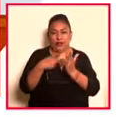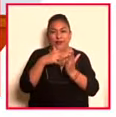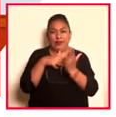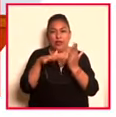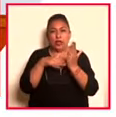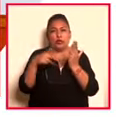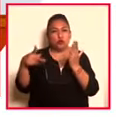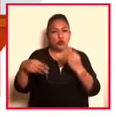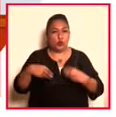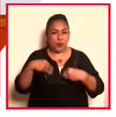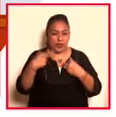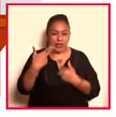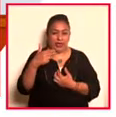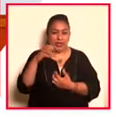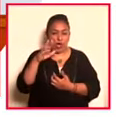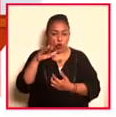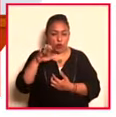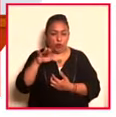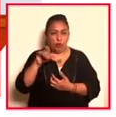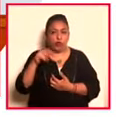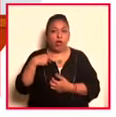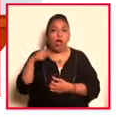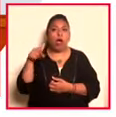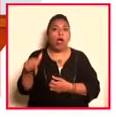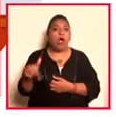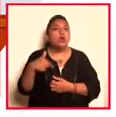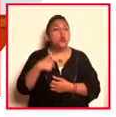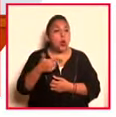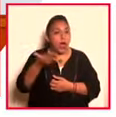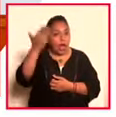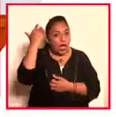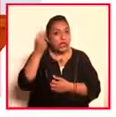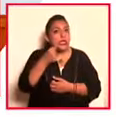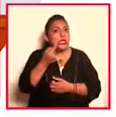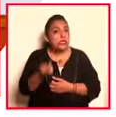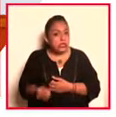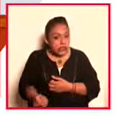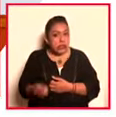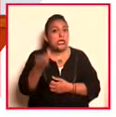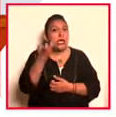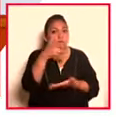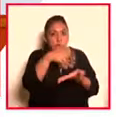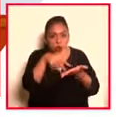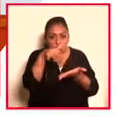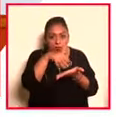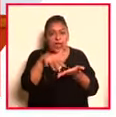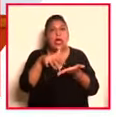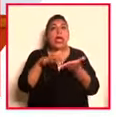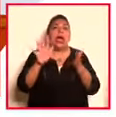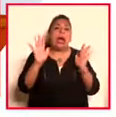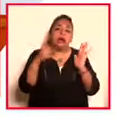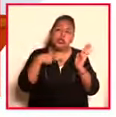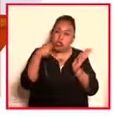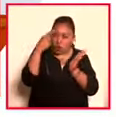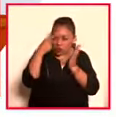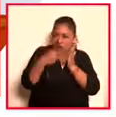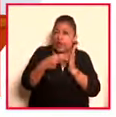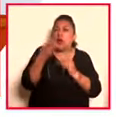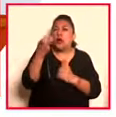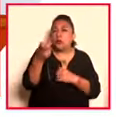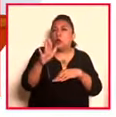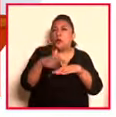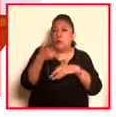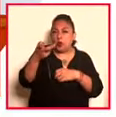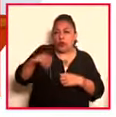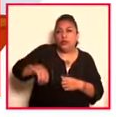sobre Humboldt, me di cuenta que eso es lo que yo había leído de chica. Entonces, por ahí hay yo creo, este interés que ahora